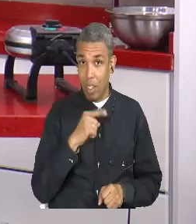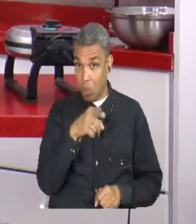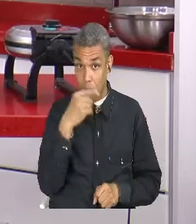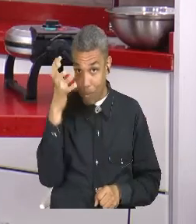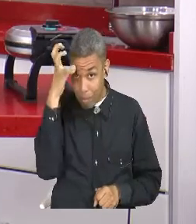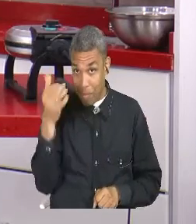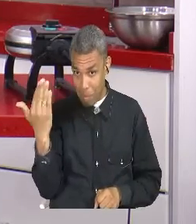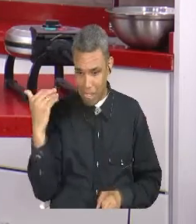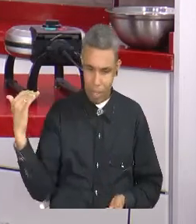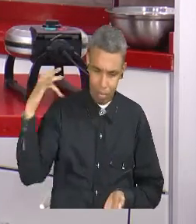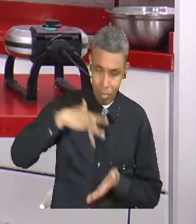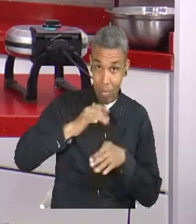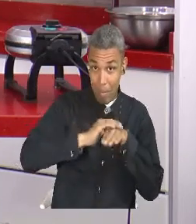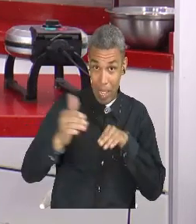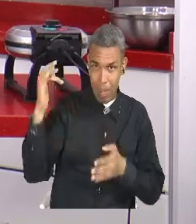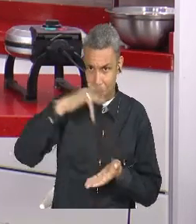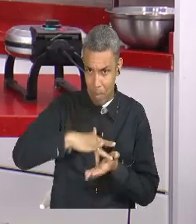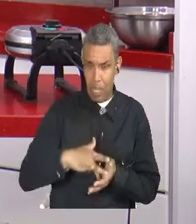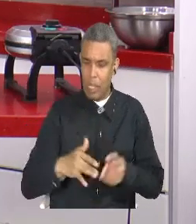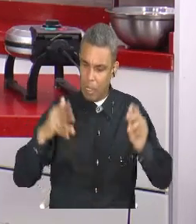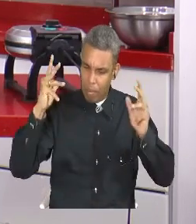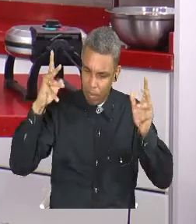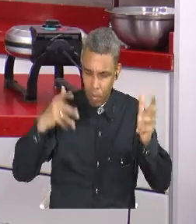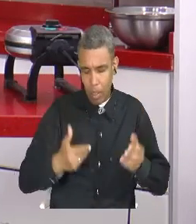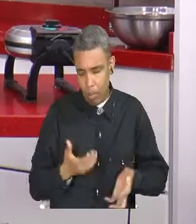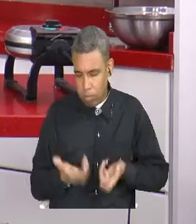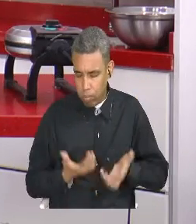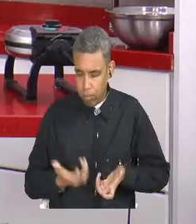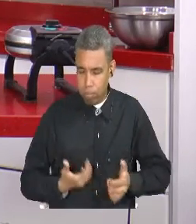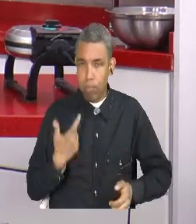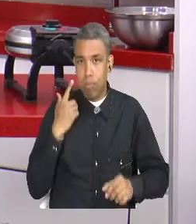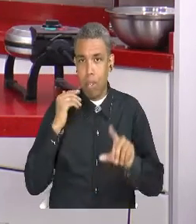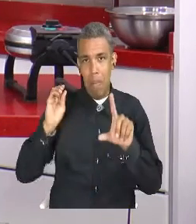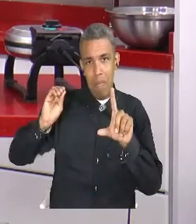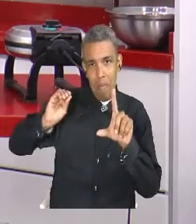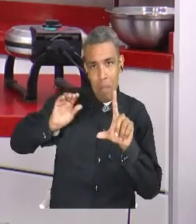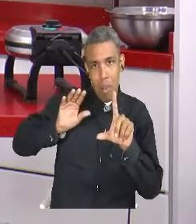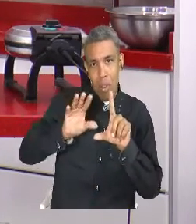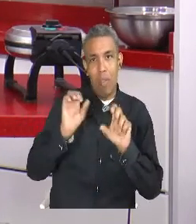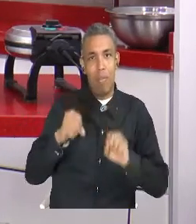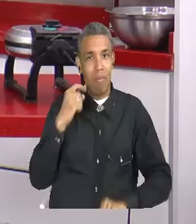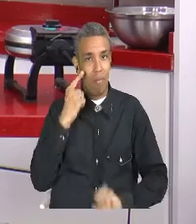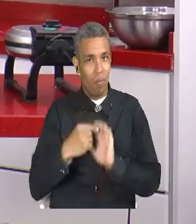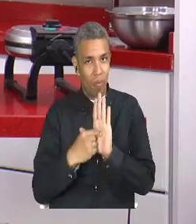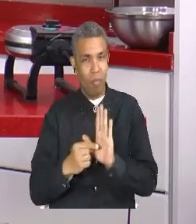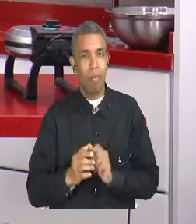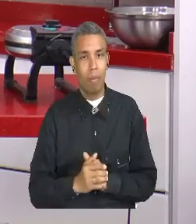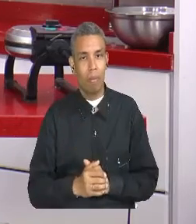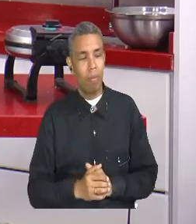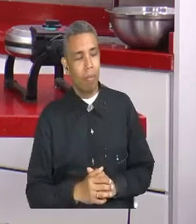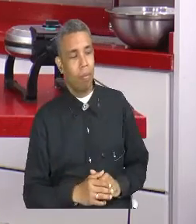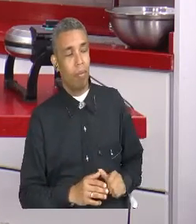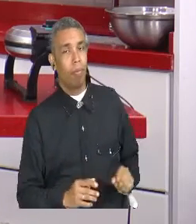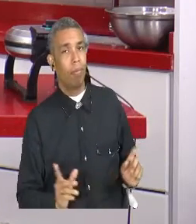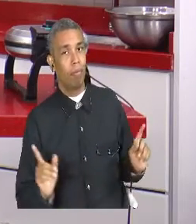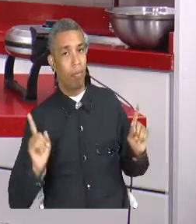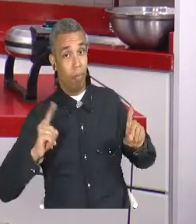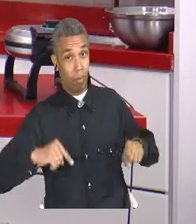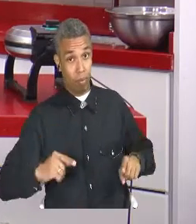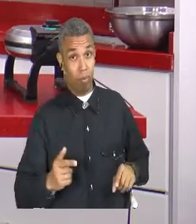señores. Y bueno, les tengo también, aparte del datico que les acabo de dar, les tengo una invitación súper especial para